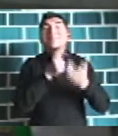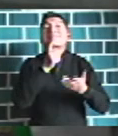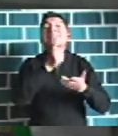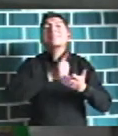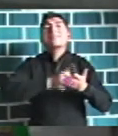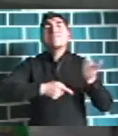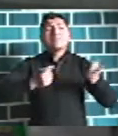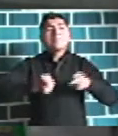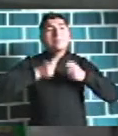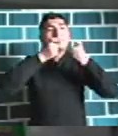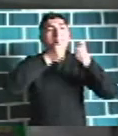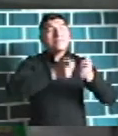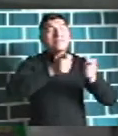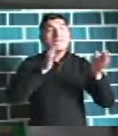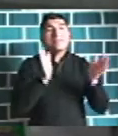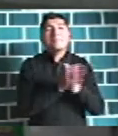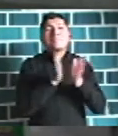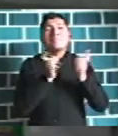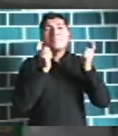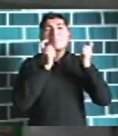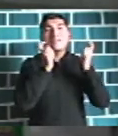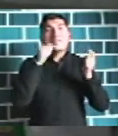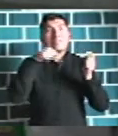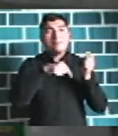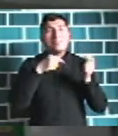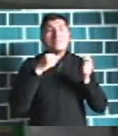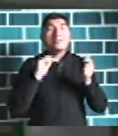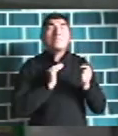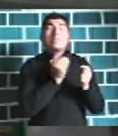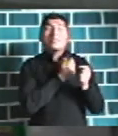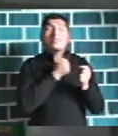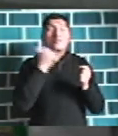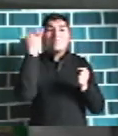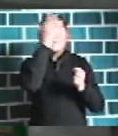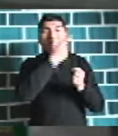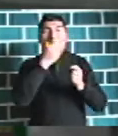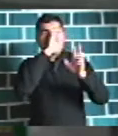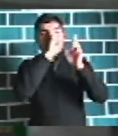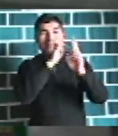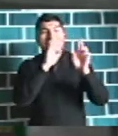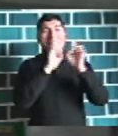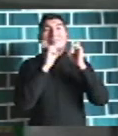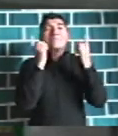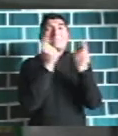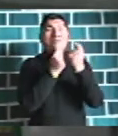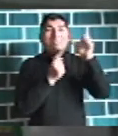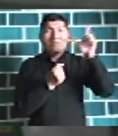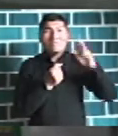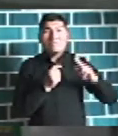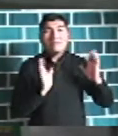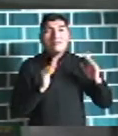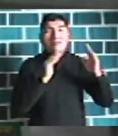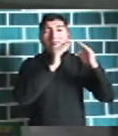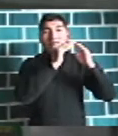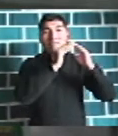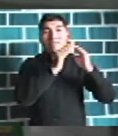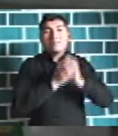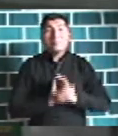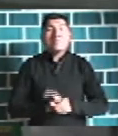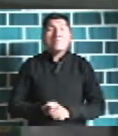vamos a regalar en su aniversario a este nuestro querido y respetado departamento de la paz